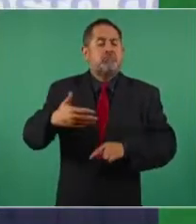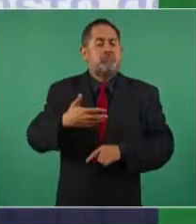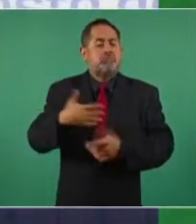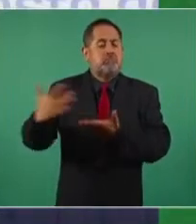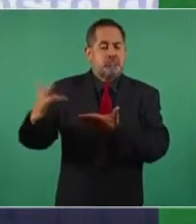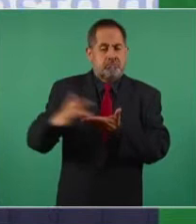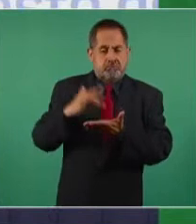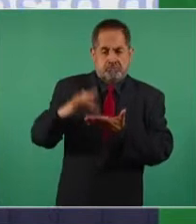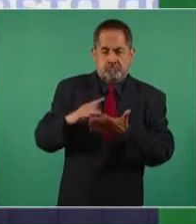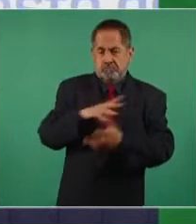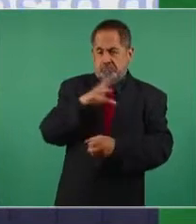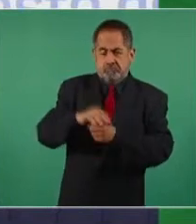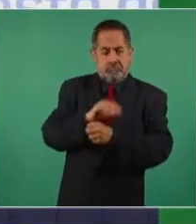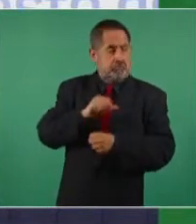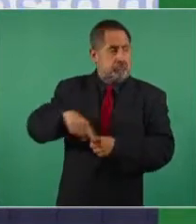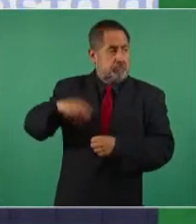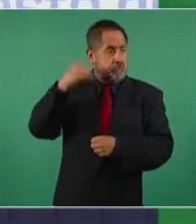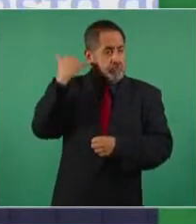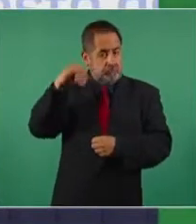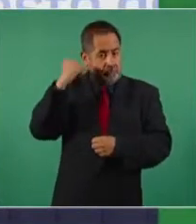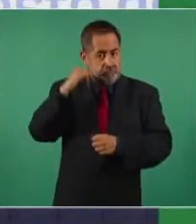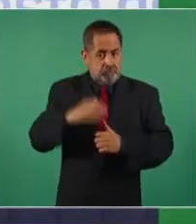3.000 ministros